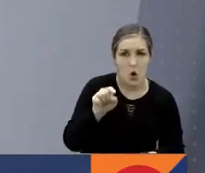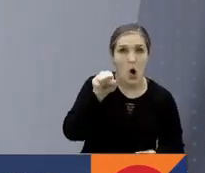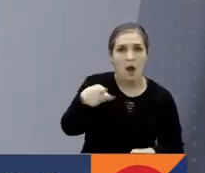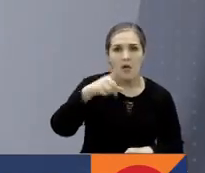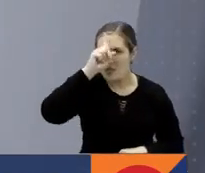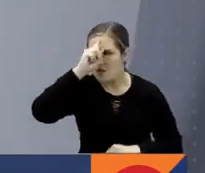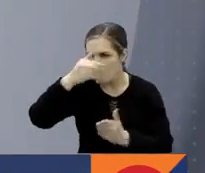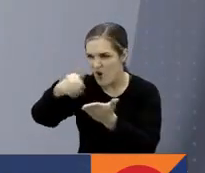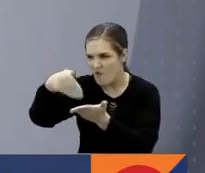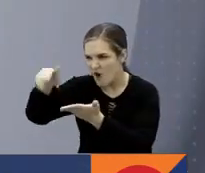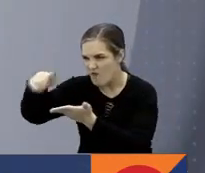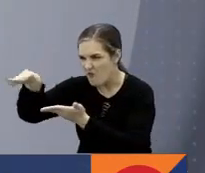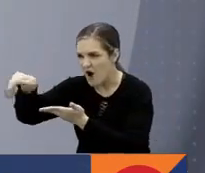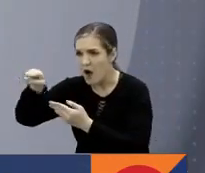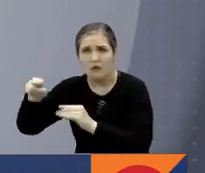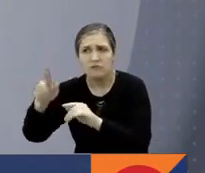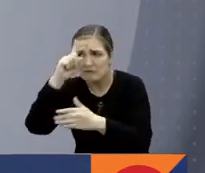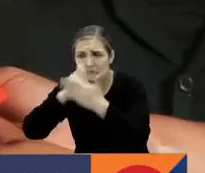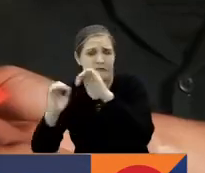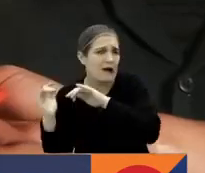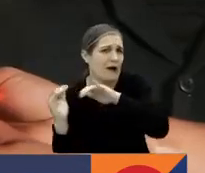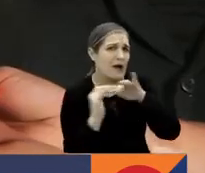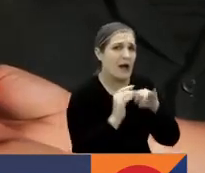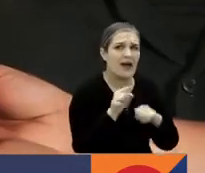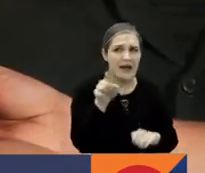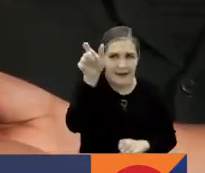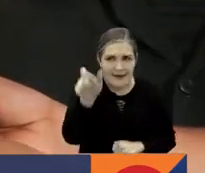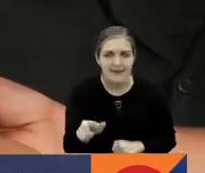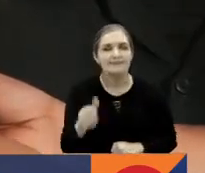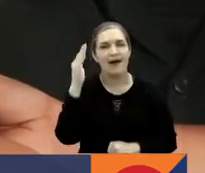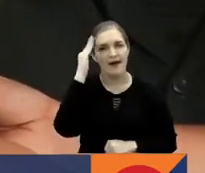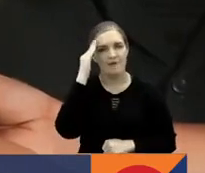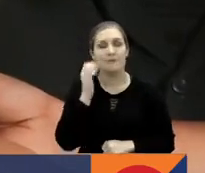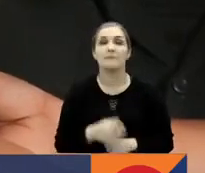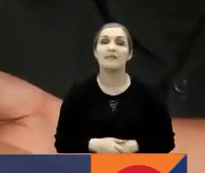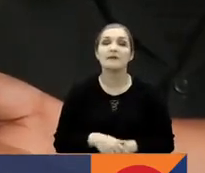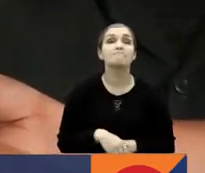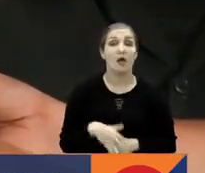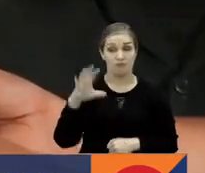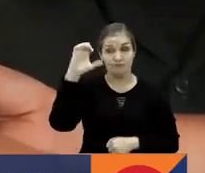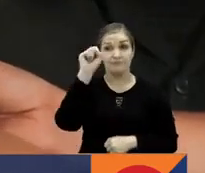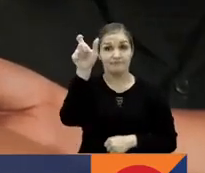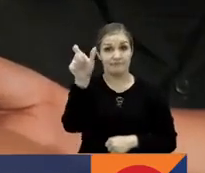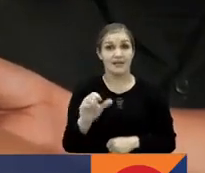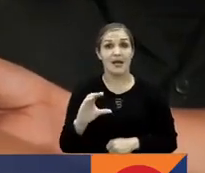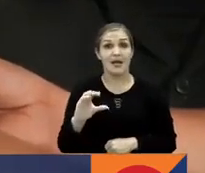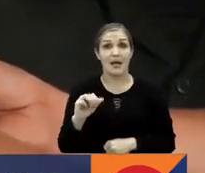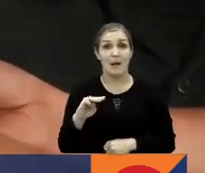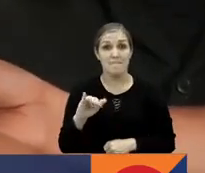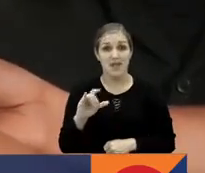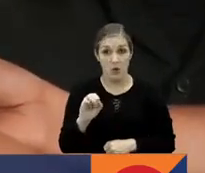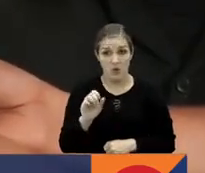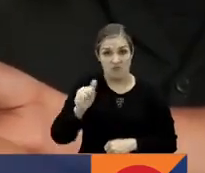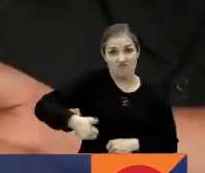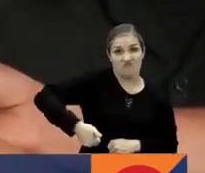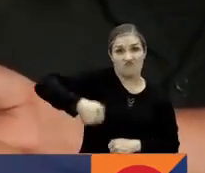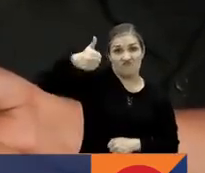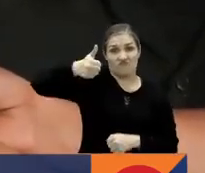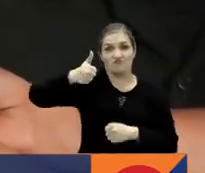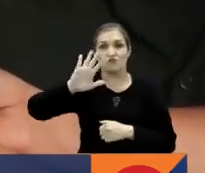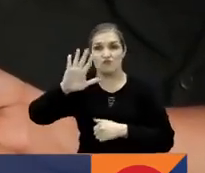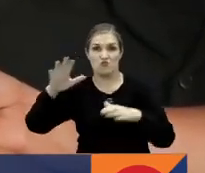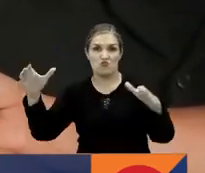a los campesinos. Tenemos plenamente identificado a alias Camilo, tiene orden de captura. La gobernación